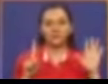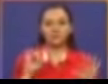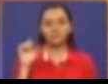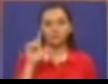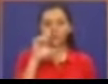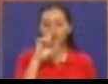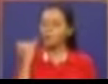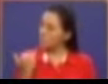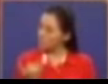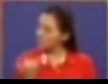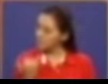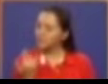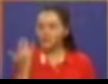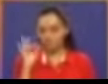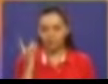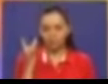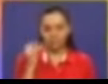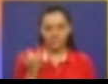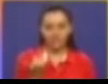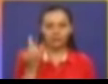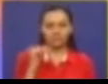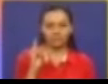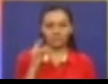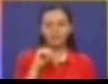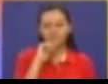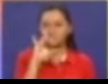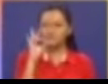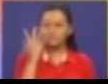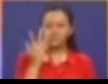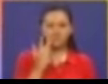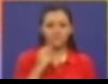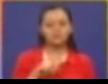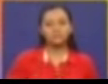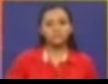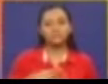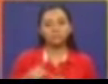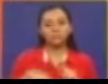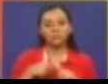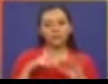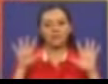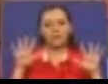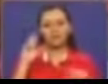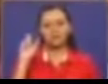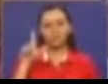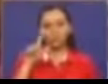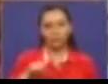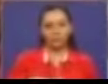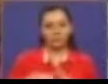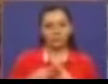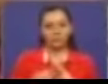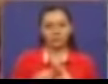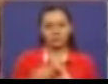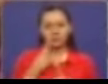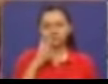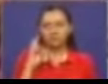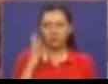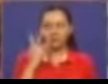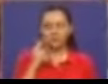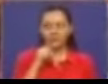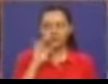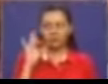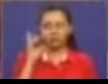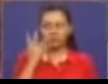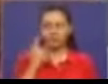¿Estamos qué día? Estamos día 18, ¿no? 18. Nos faltan 8 días. ¿Cuándo empezaron? El 10 de julio, presidente. Y nos, o sea, faltan, han transcurrido 7 días, nos faltan 8 días, nos